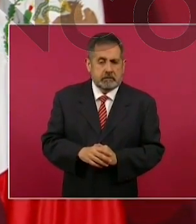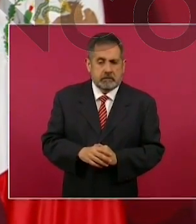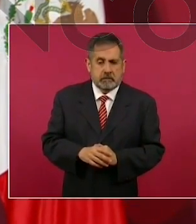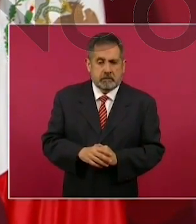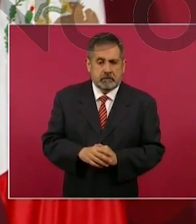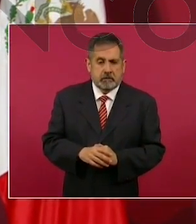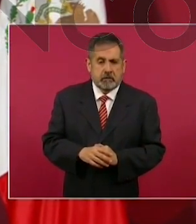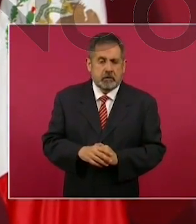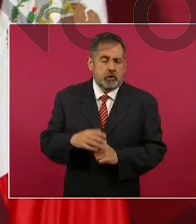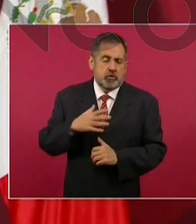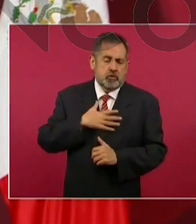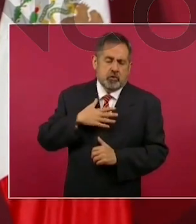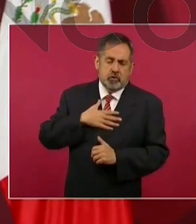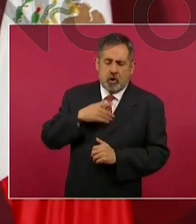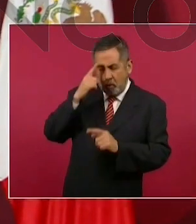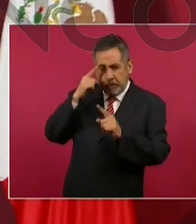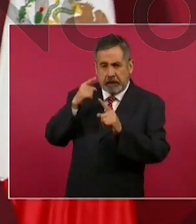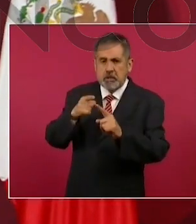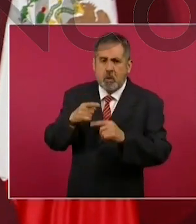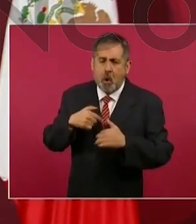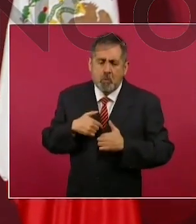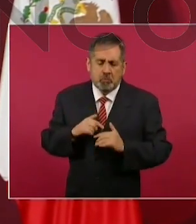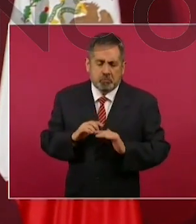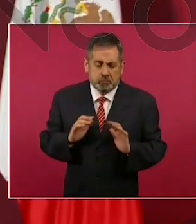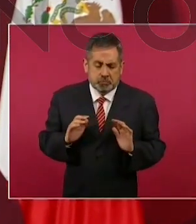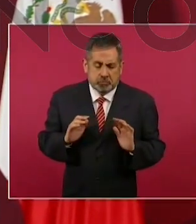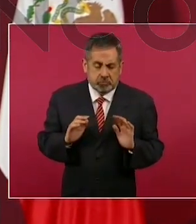es nuestro propósito